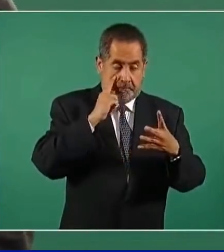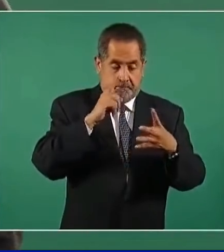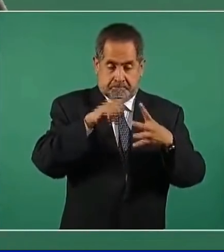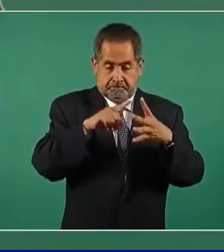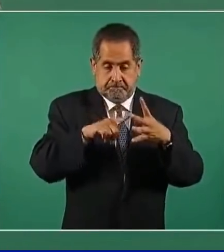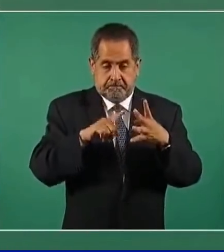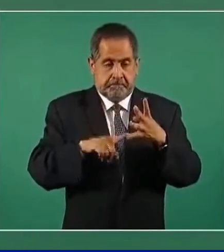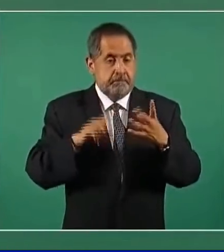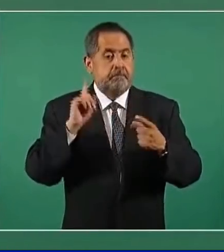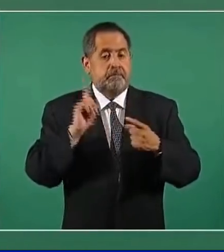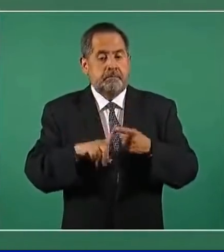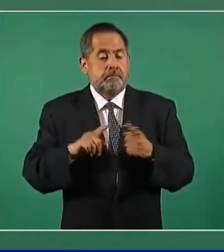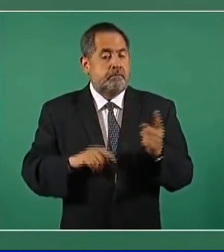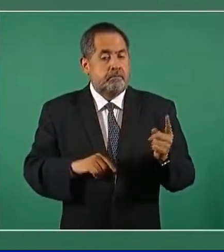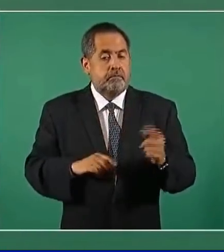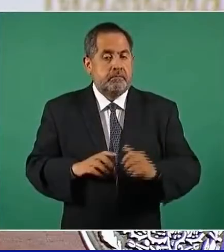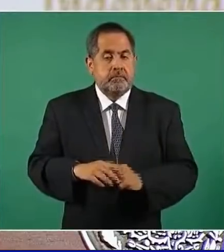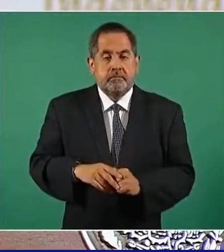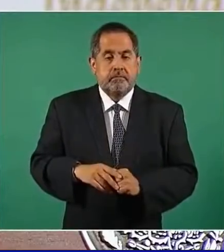de que